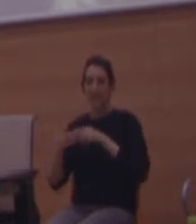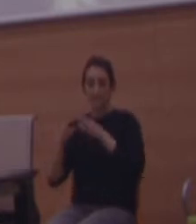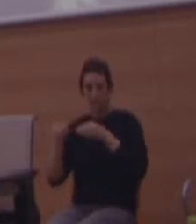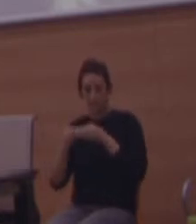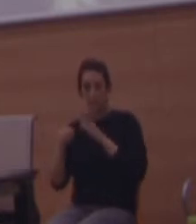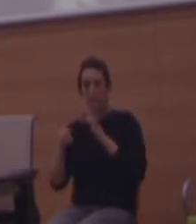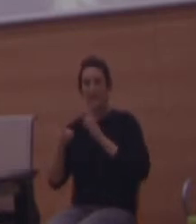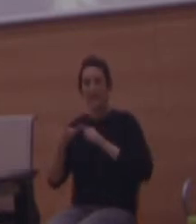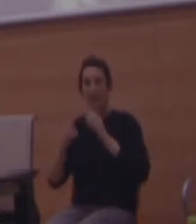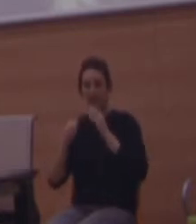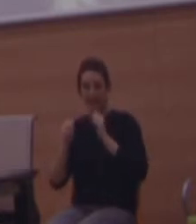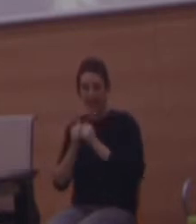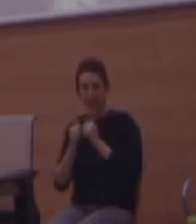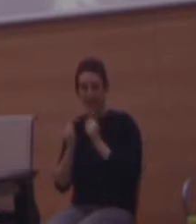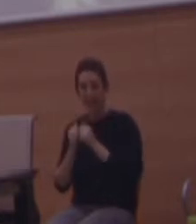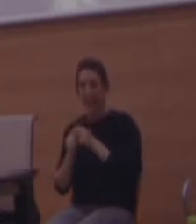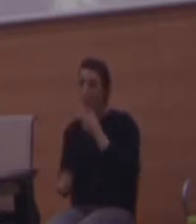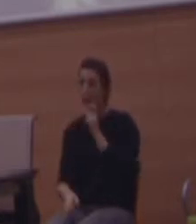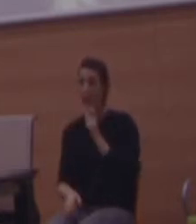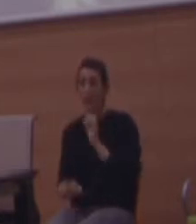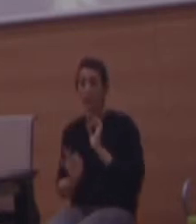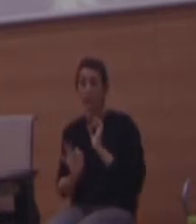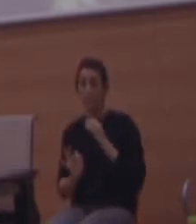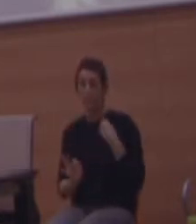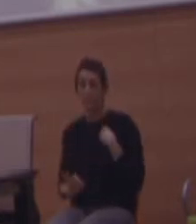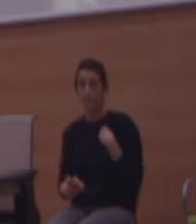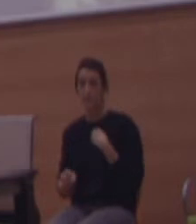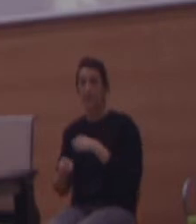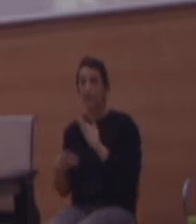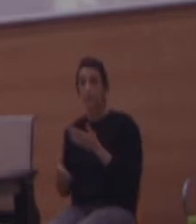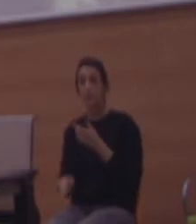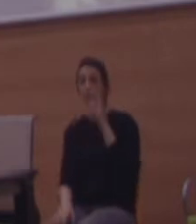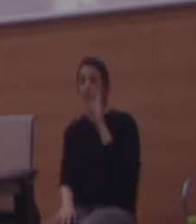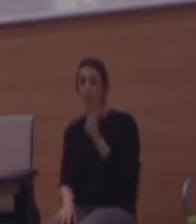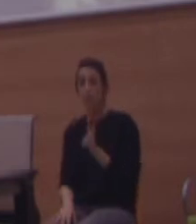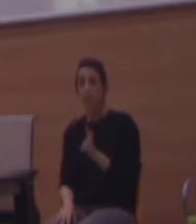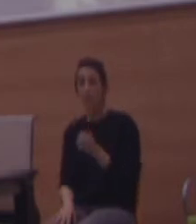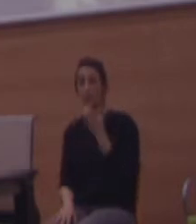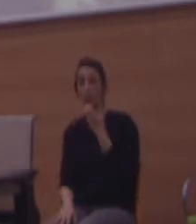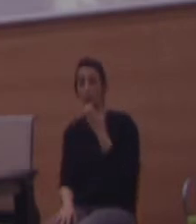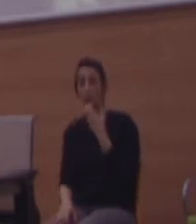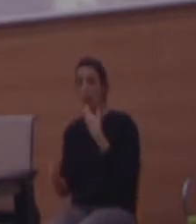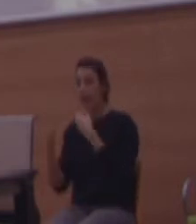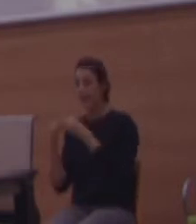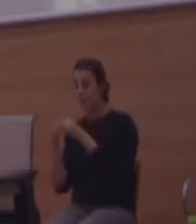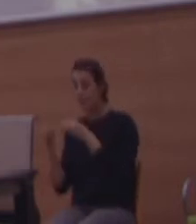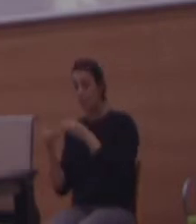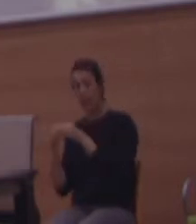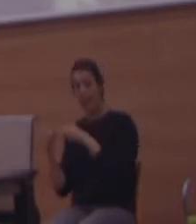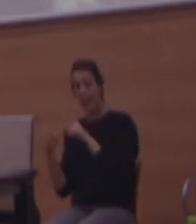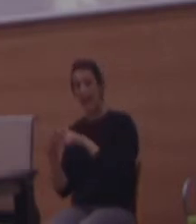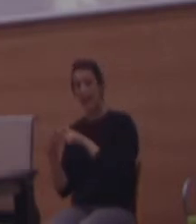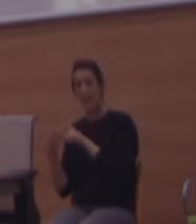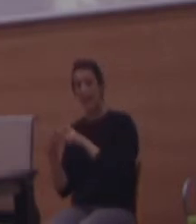denominan siempre en esta palabra, que es el SOR, que es dureza. Entonces vamos a ver que a más blandas, pues menor dureza.